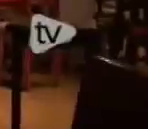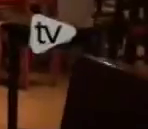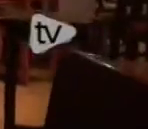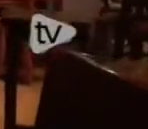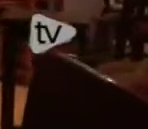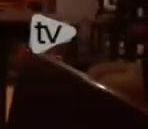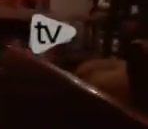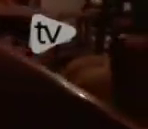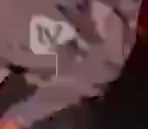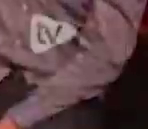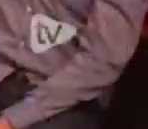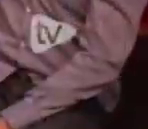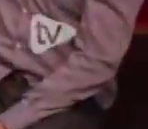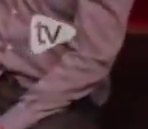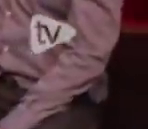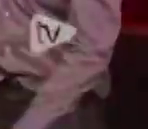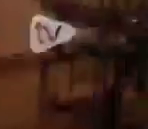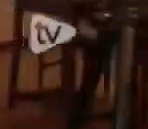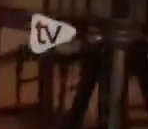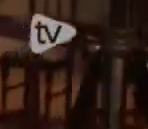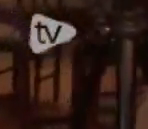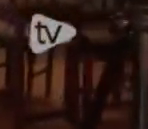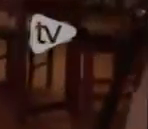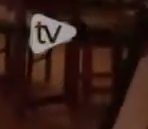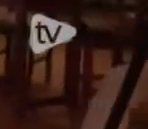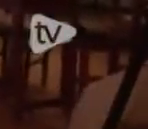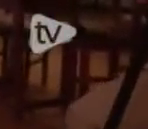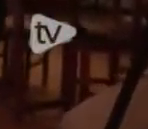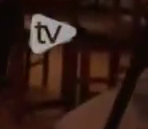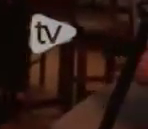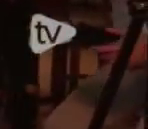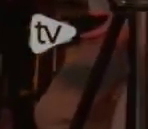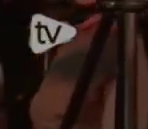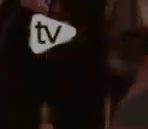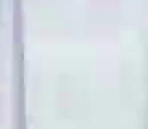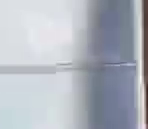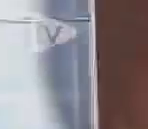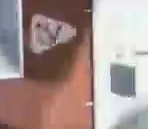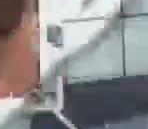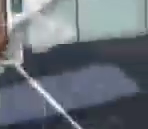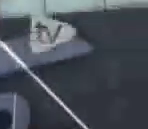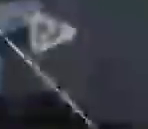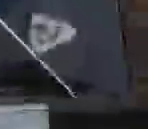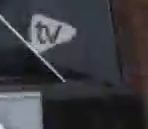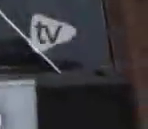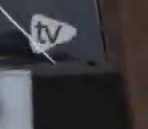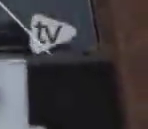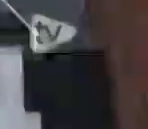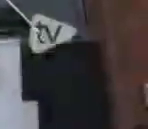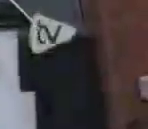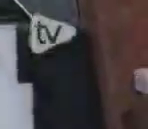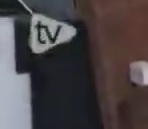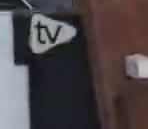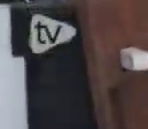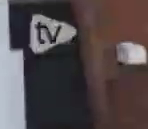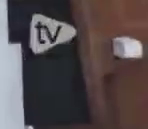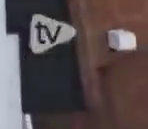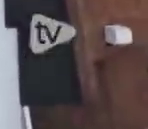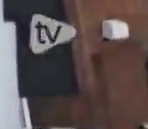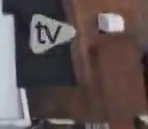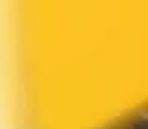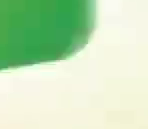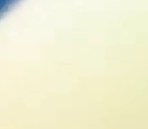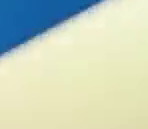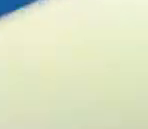creperola dúo de actores, Bauman versus Monse Astudillo. Este sábado en Quito 4012, a las 8:30 de la